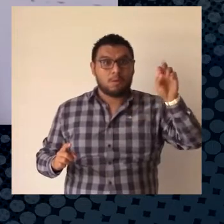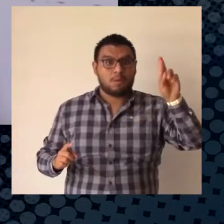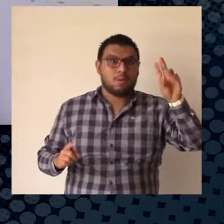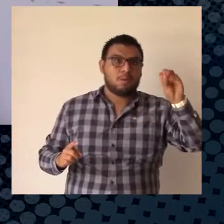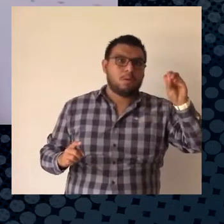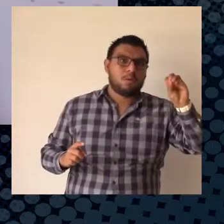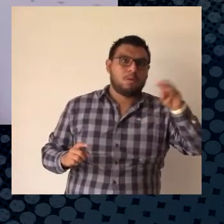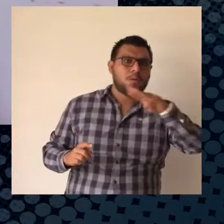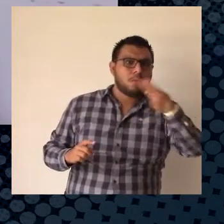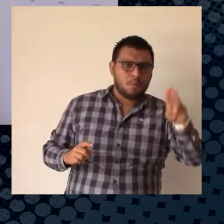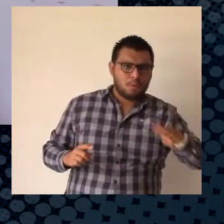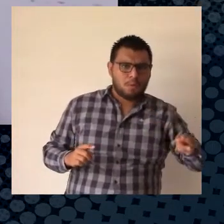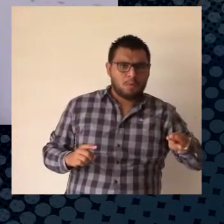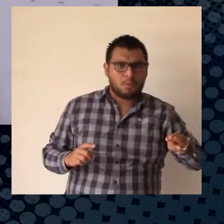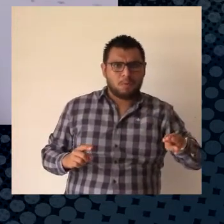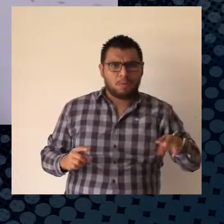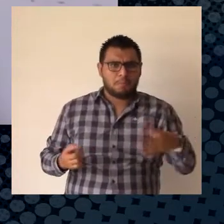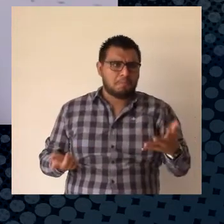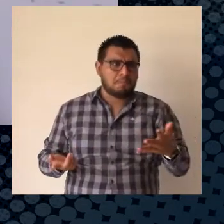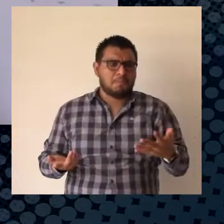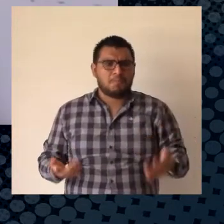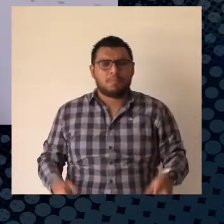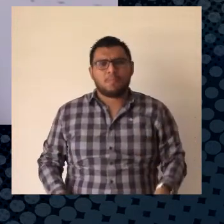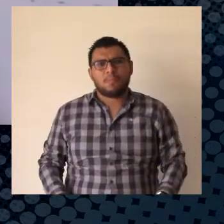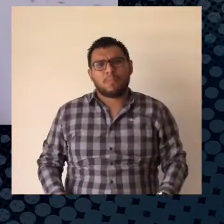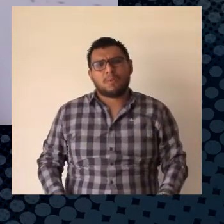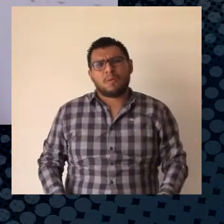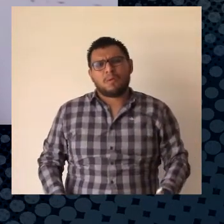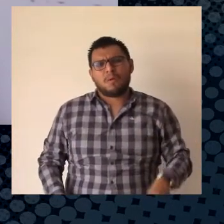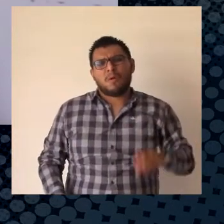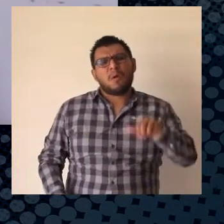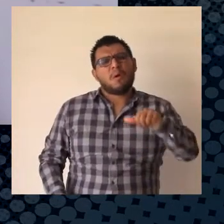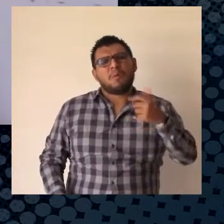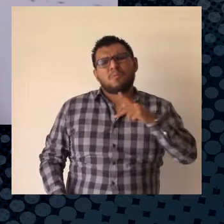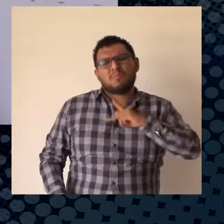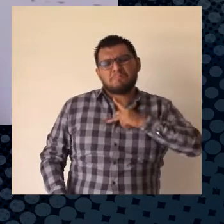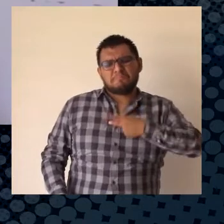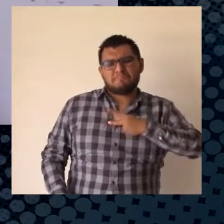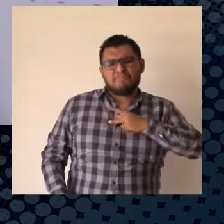de la epidemia que estaba cayendo en esos años, en el siglo XVI.